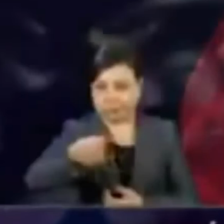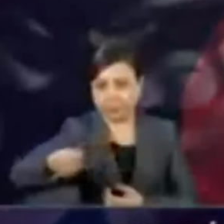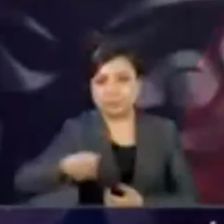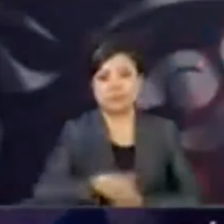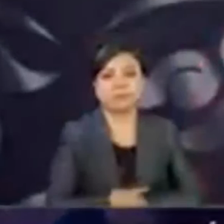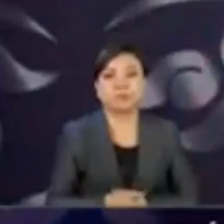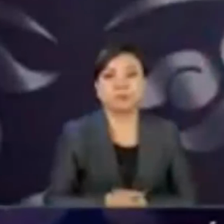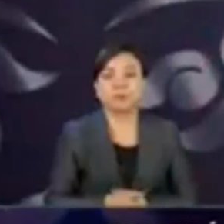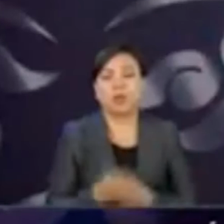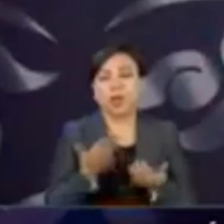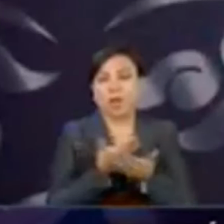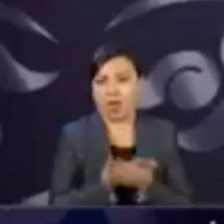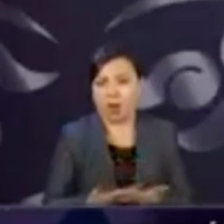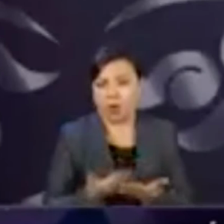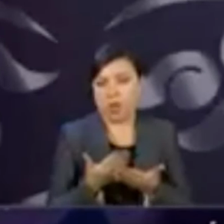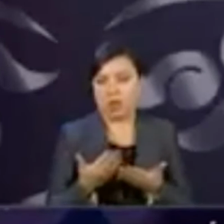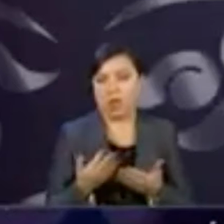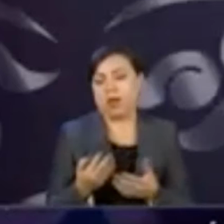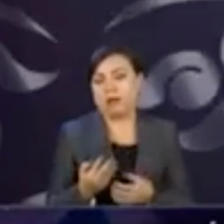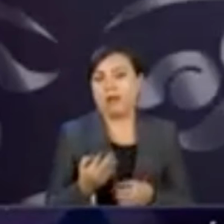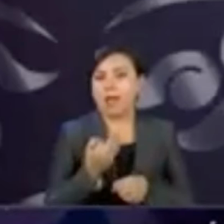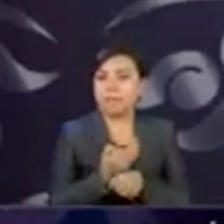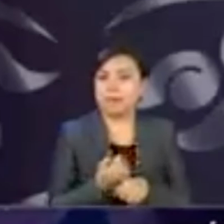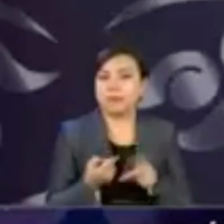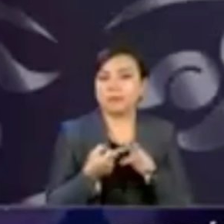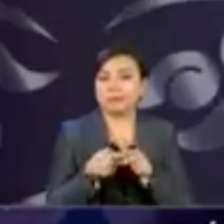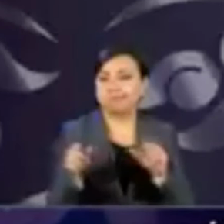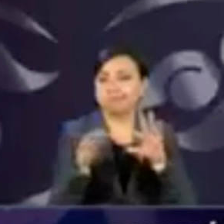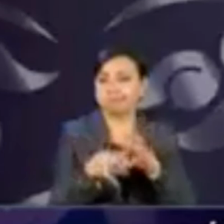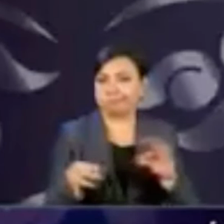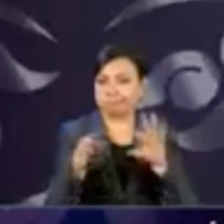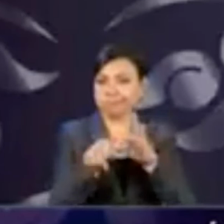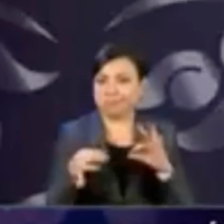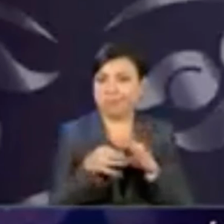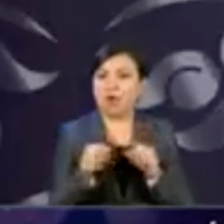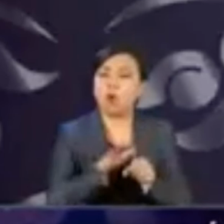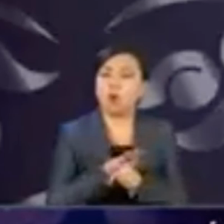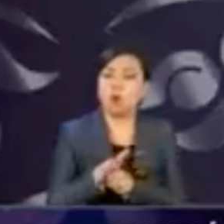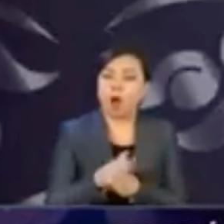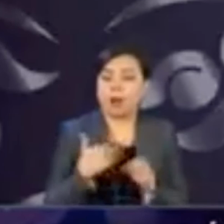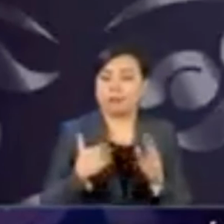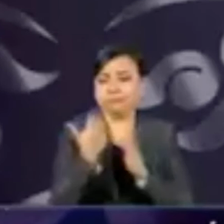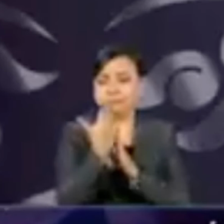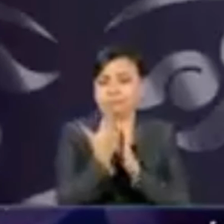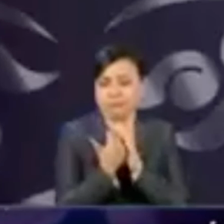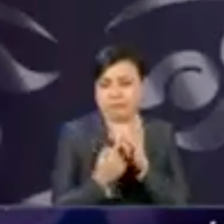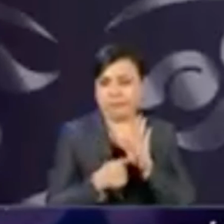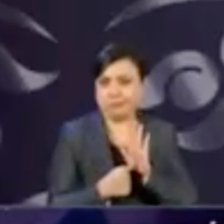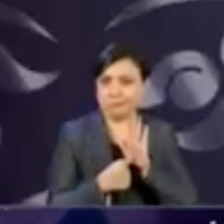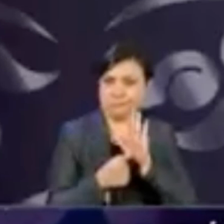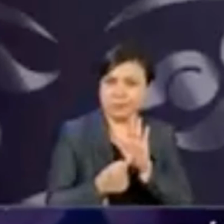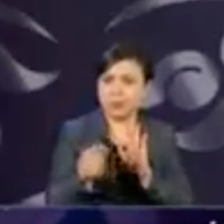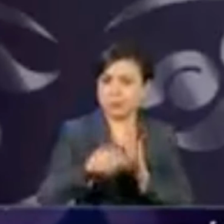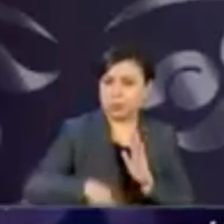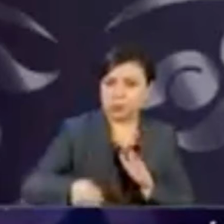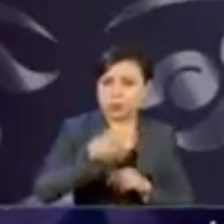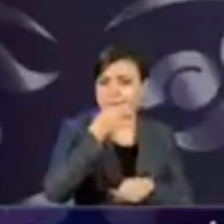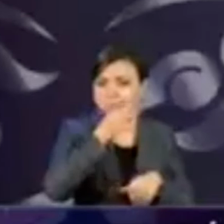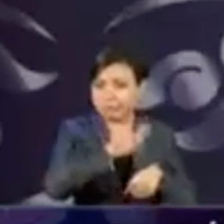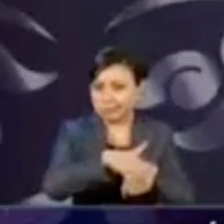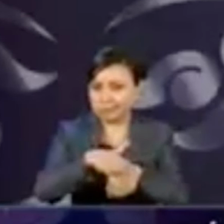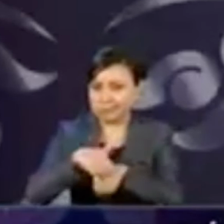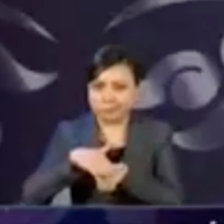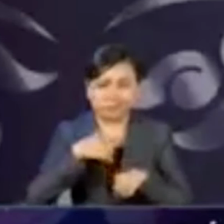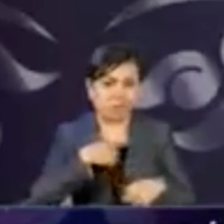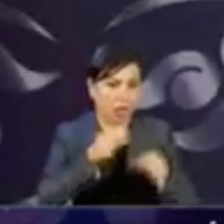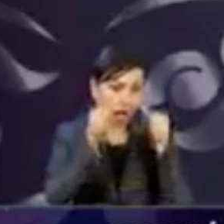antes de abordar directamente el tema de algunas cosas que vale la pena hacer reflexión y hacer el llamado de función con